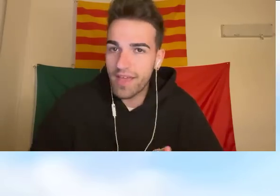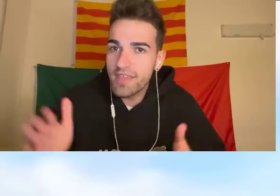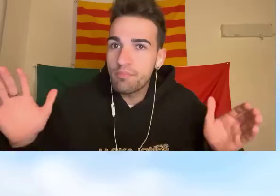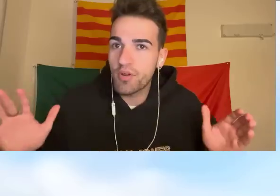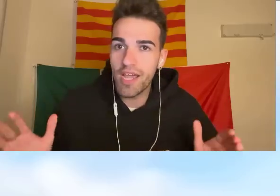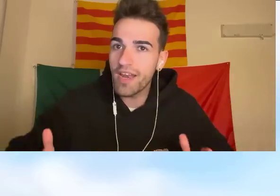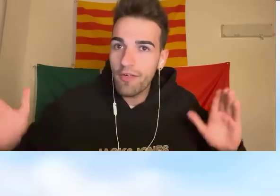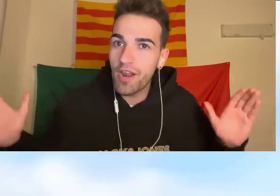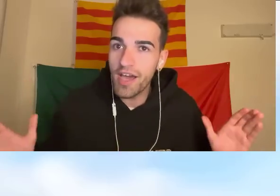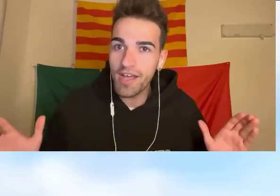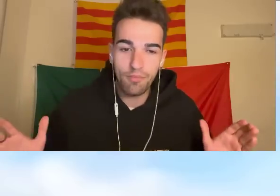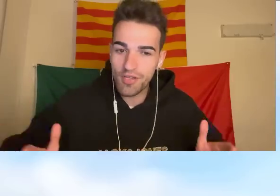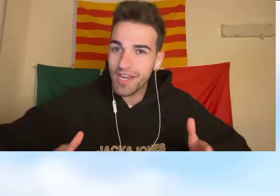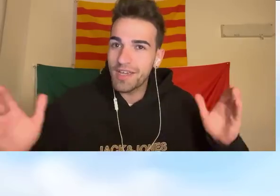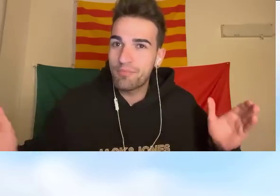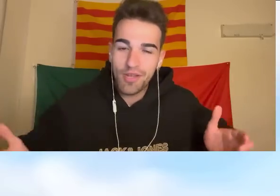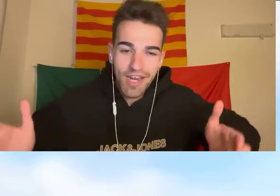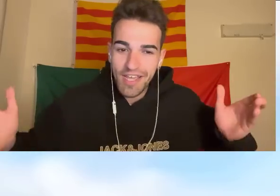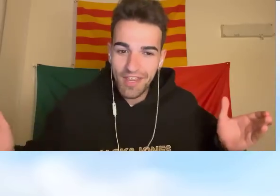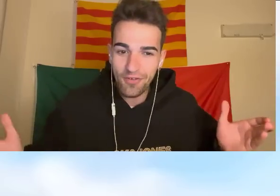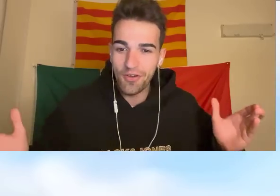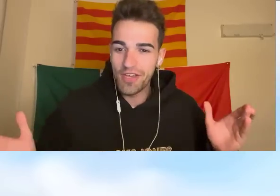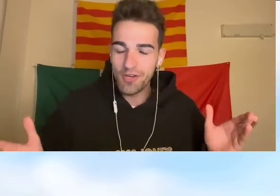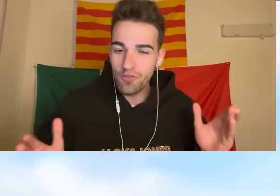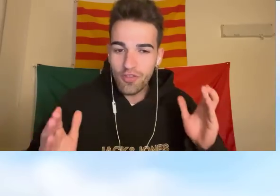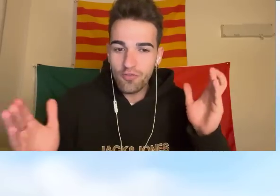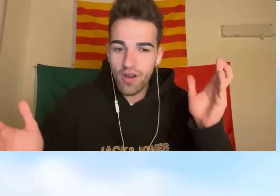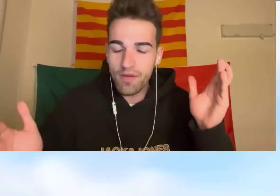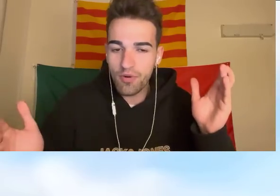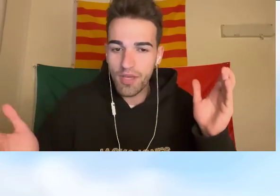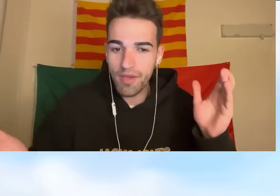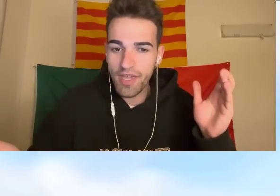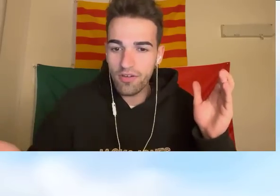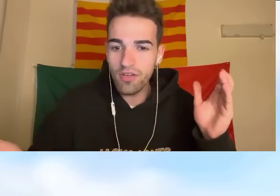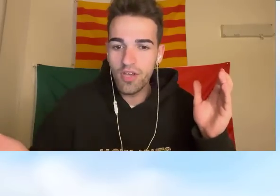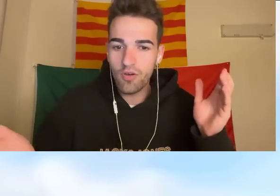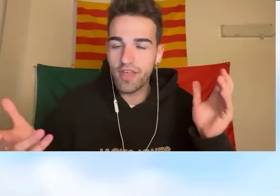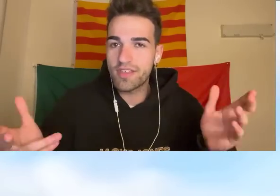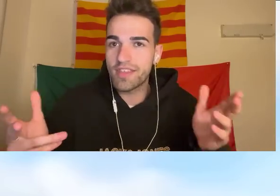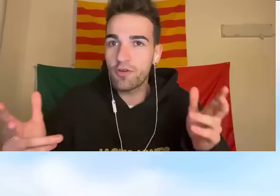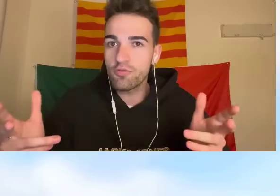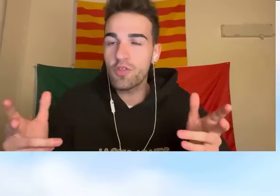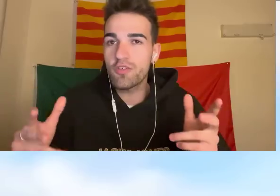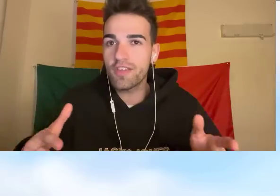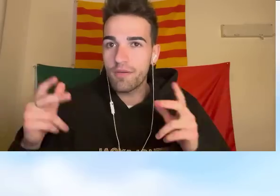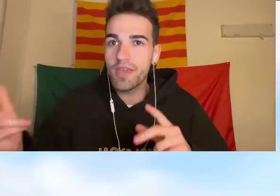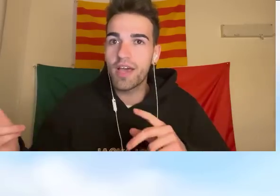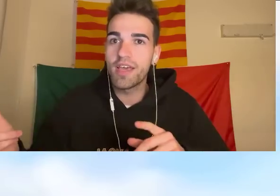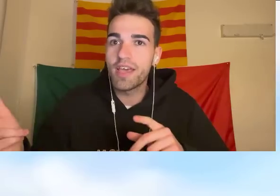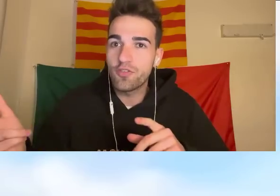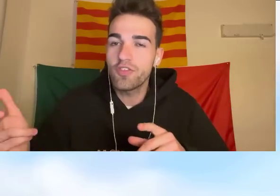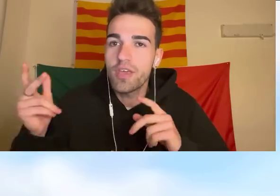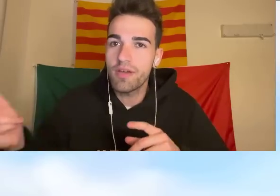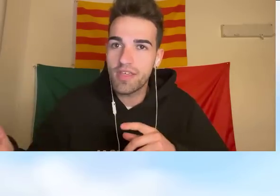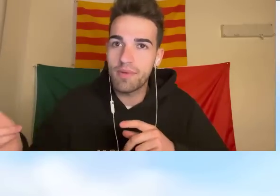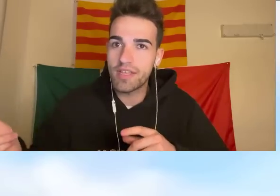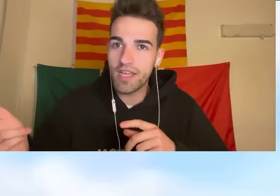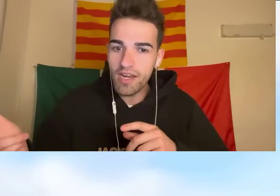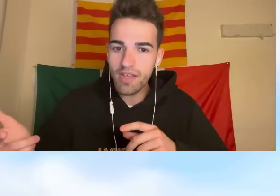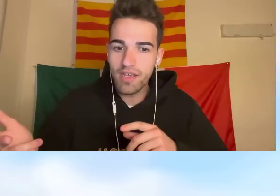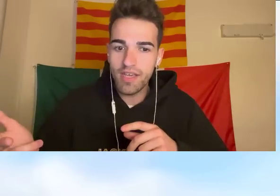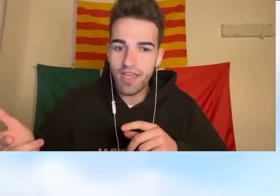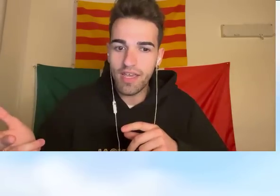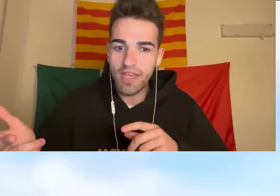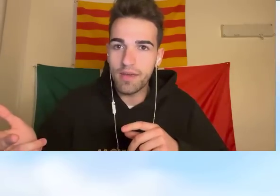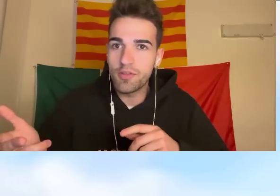Cuba. Así, porque a él le ha dado la gana, porque él ha querido. No entiendo nada, porque México, o sea, si Estados Unidos ya sabía dónde iba ese